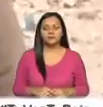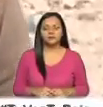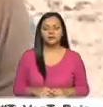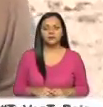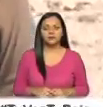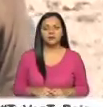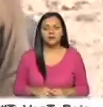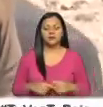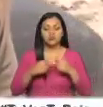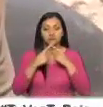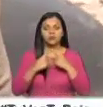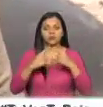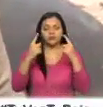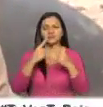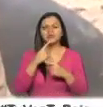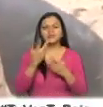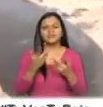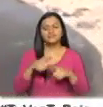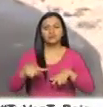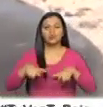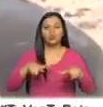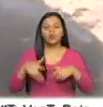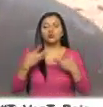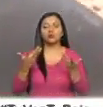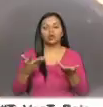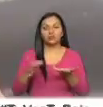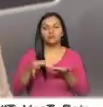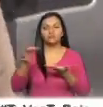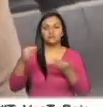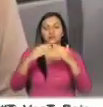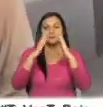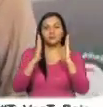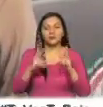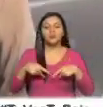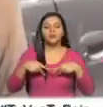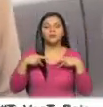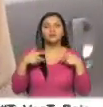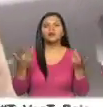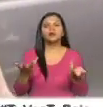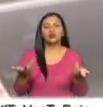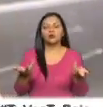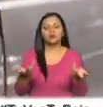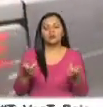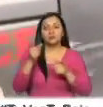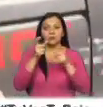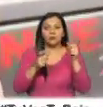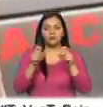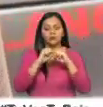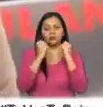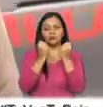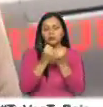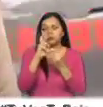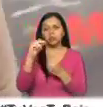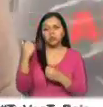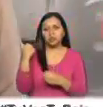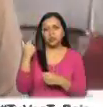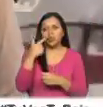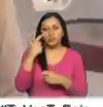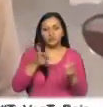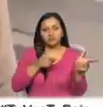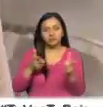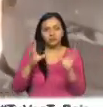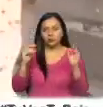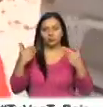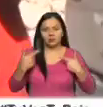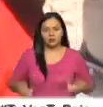Fue lanzado contra una zona exclusivamente residencial, habitada solo por civiles. Ahí no viven hombres armados.